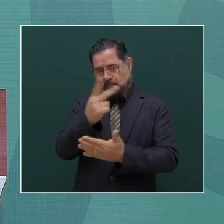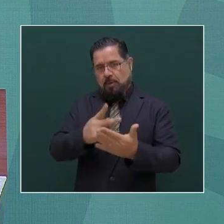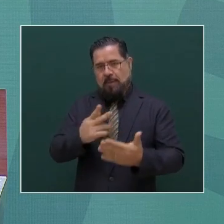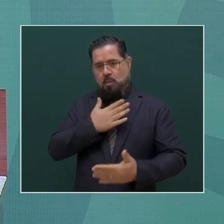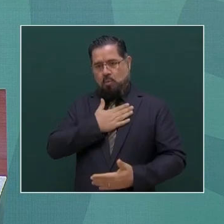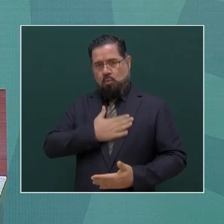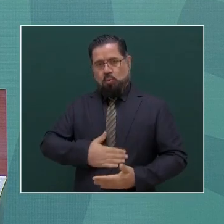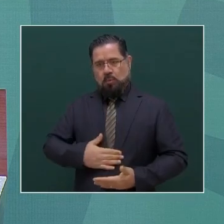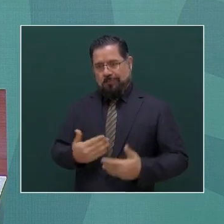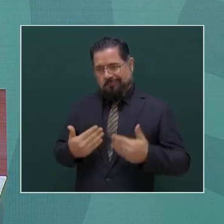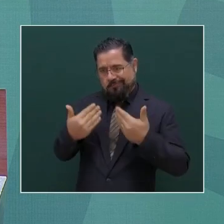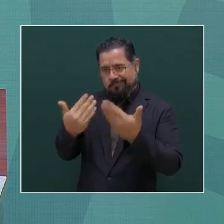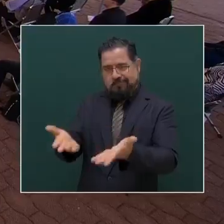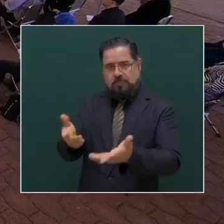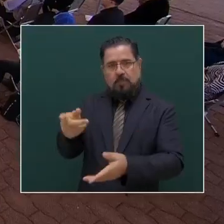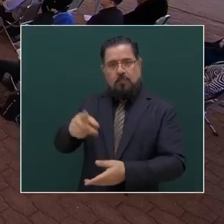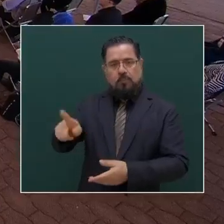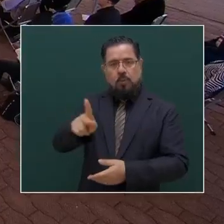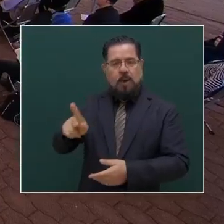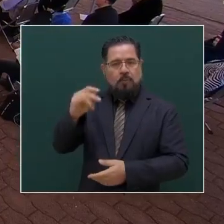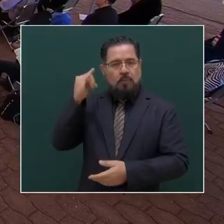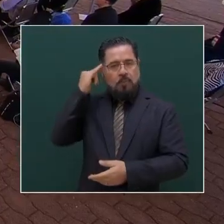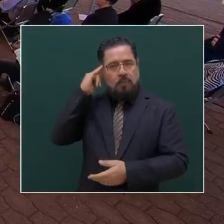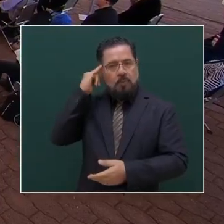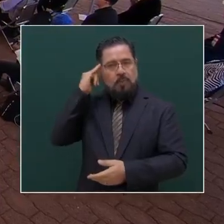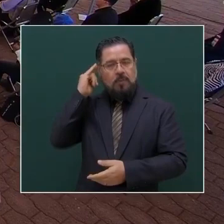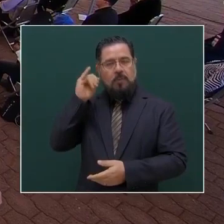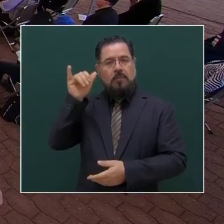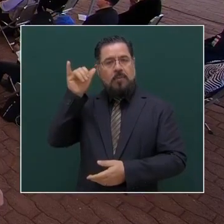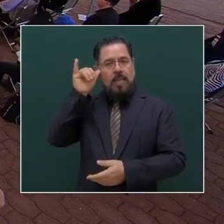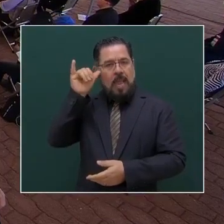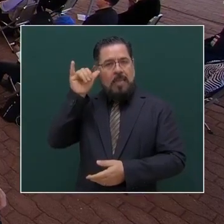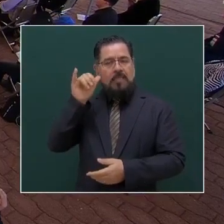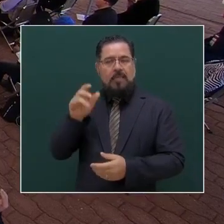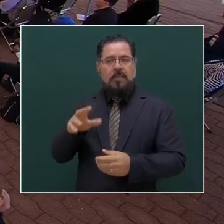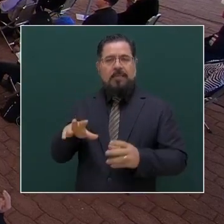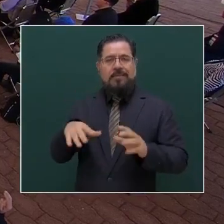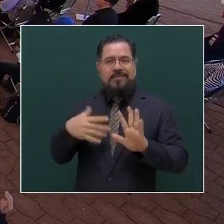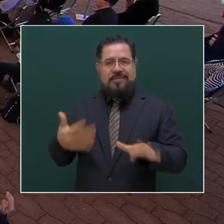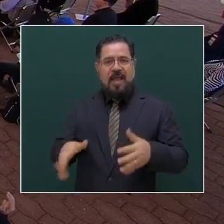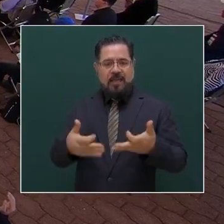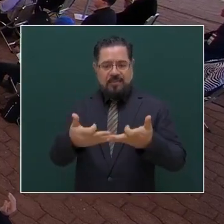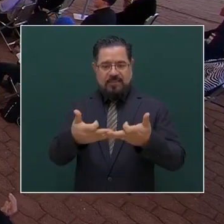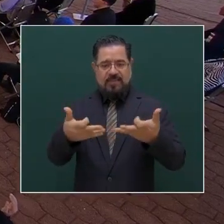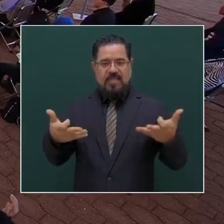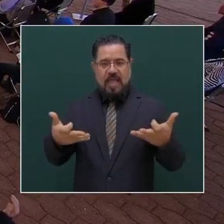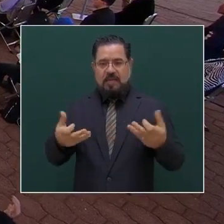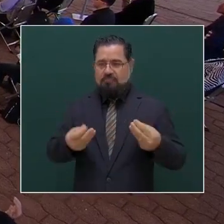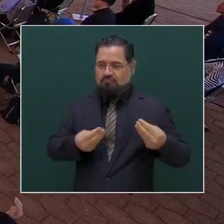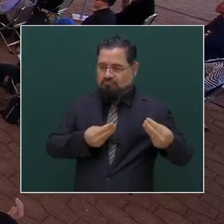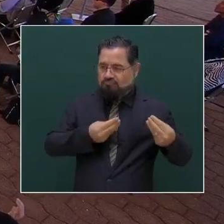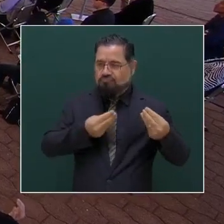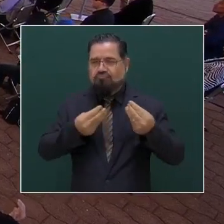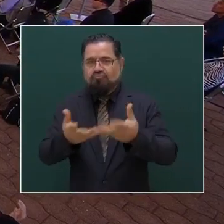yaqui. Y se les restituyeron, creo que